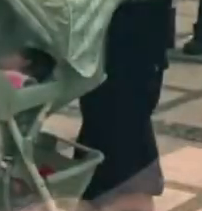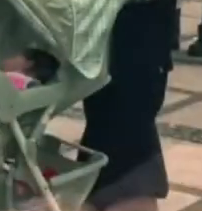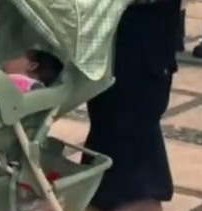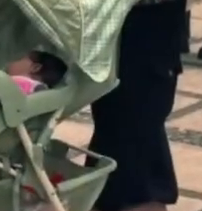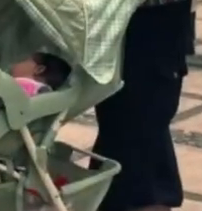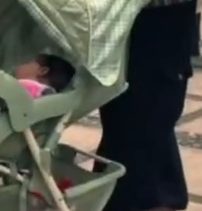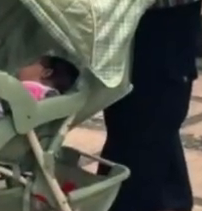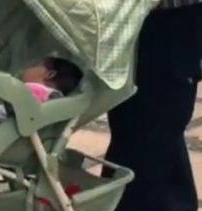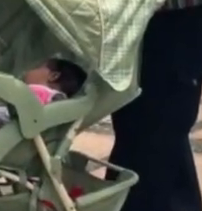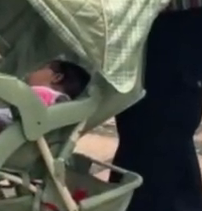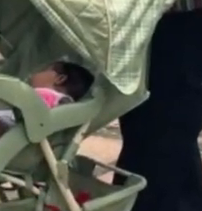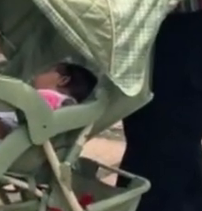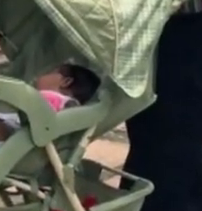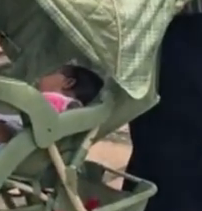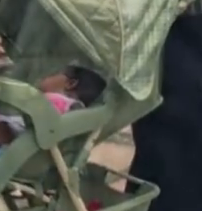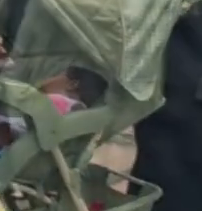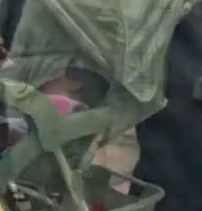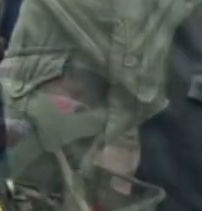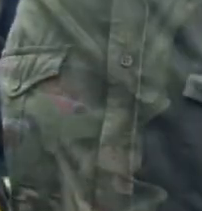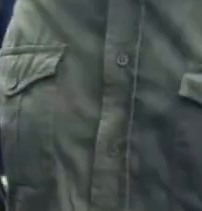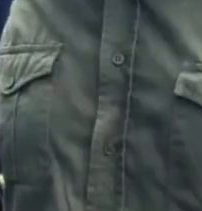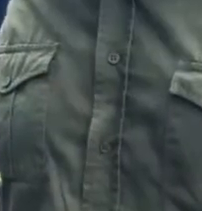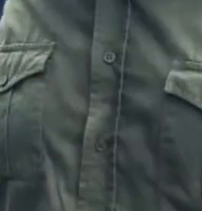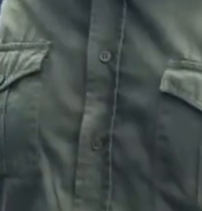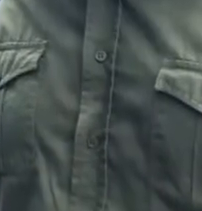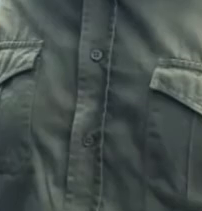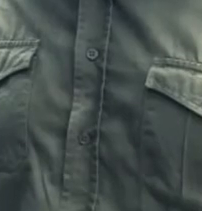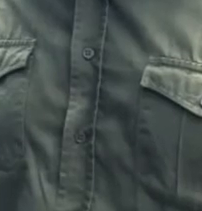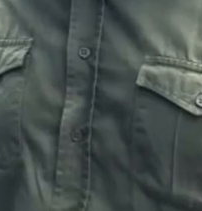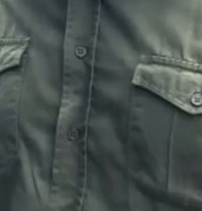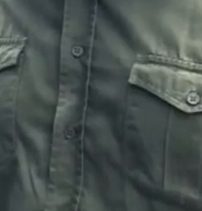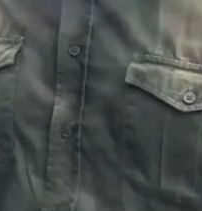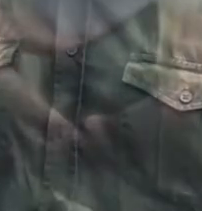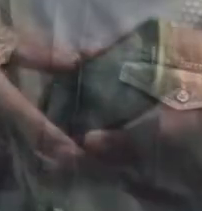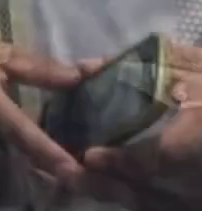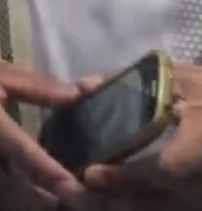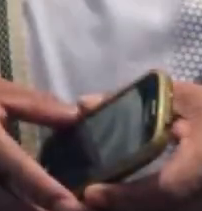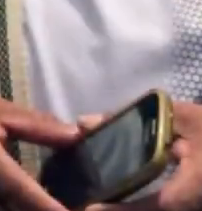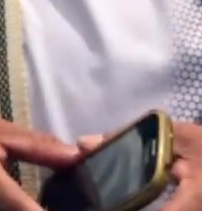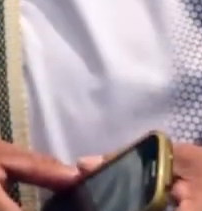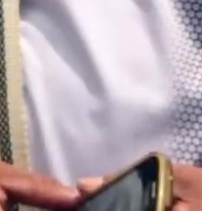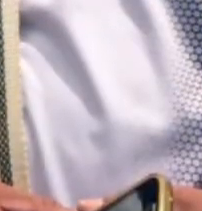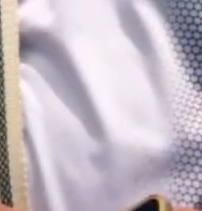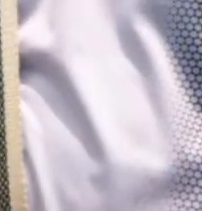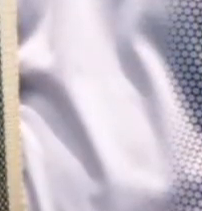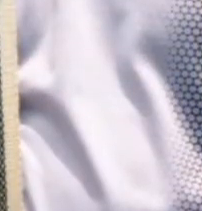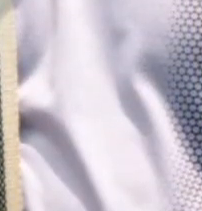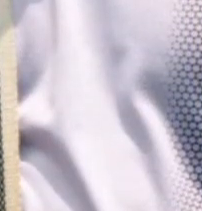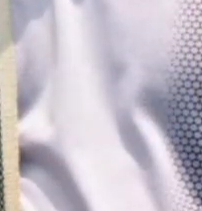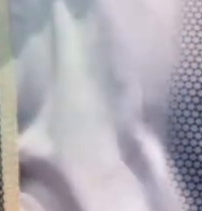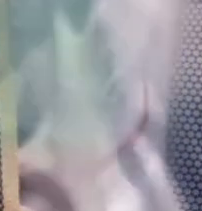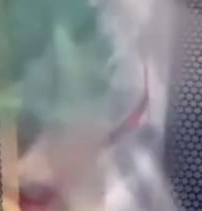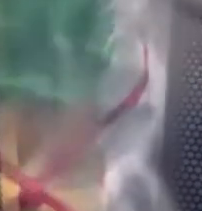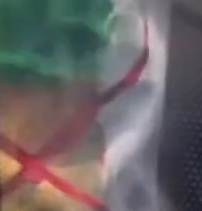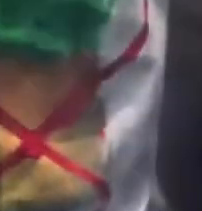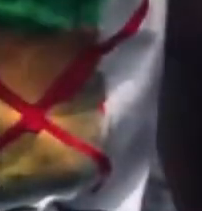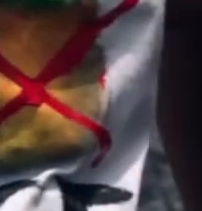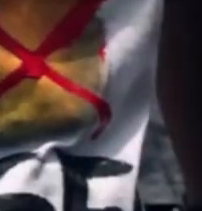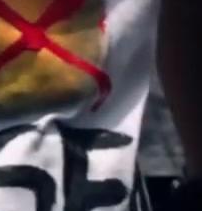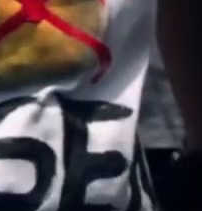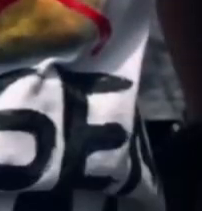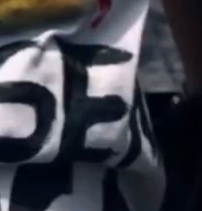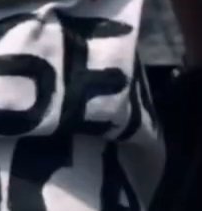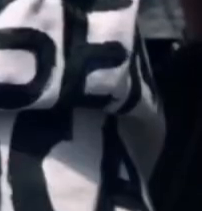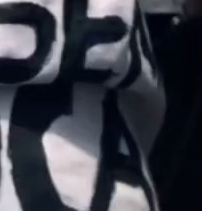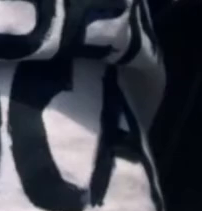tengo conflicto con el concepto de resistir, porque la lucha y la resistencia pueden implicar